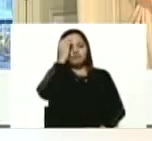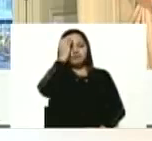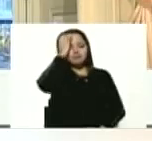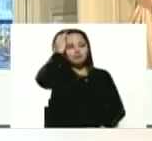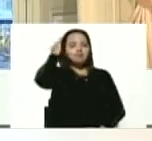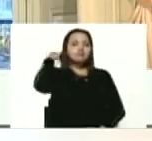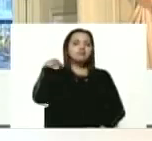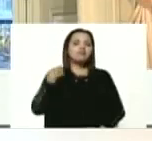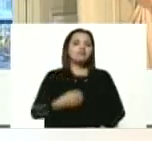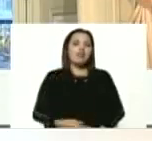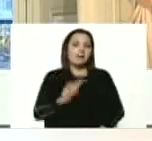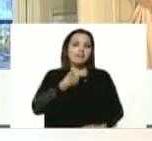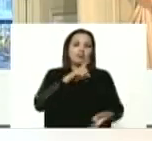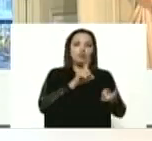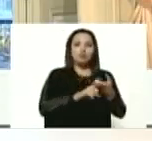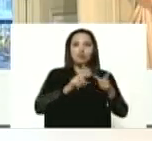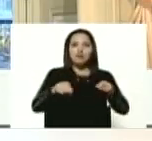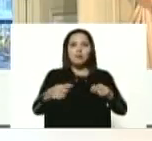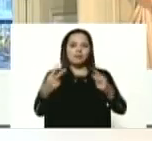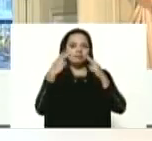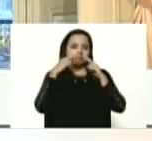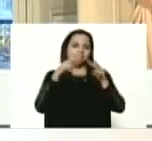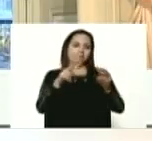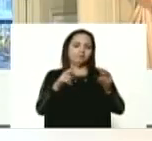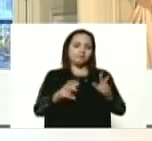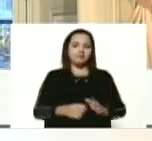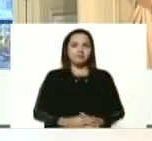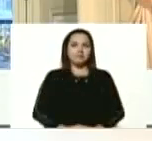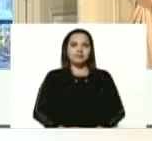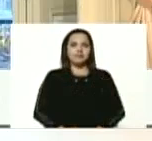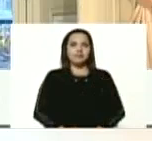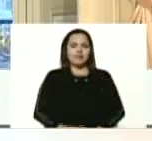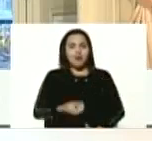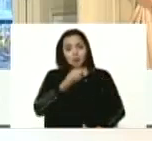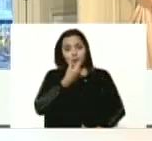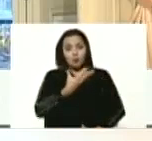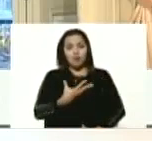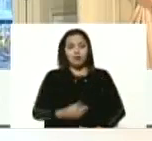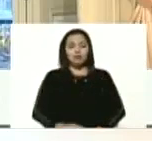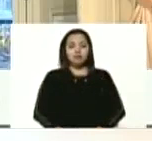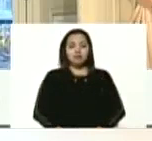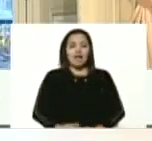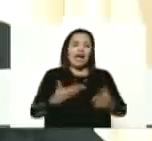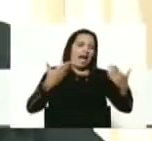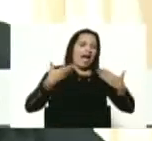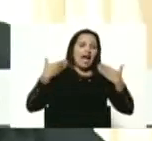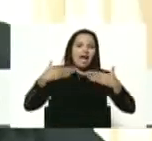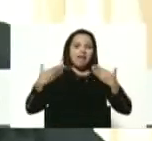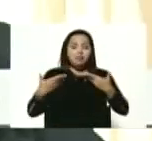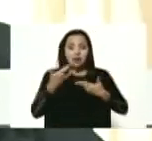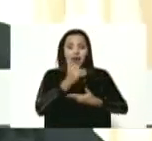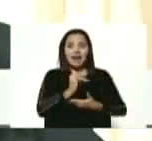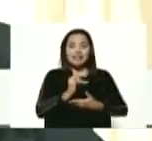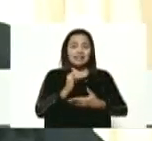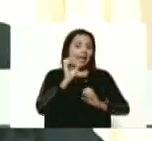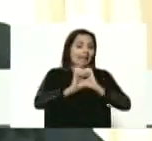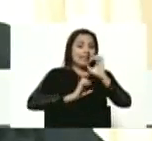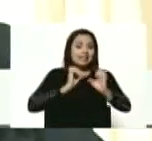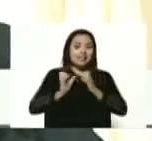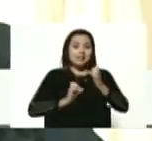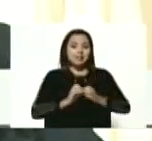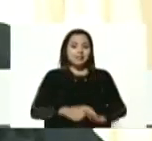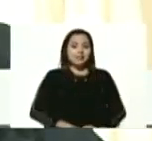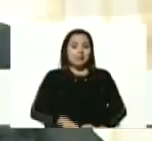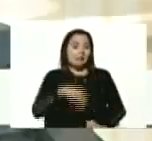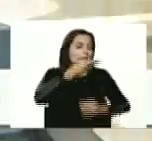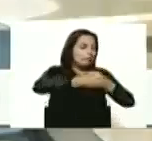Y Silvia lo ve conmigo. El programa es bueno, chicos. Tiene ánimo, energía. ¡Pa! ¡Pin!